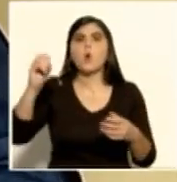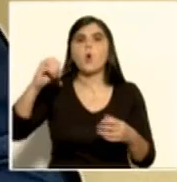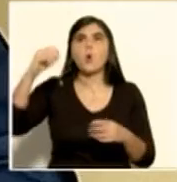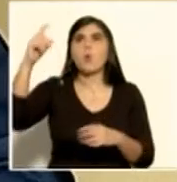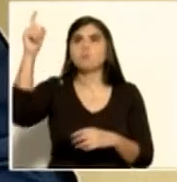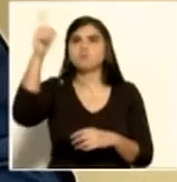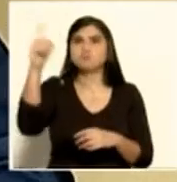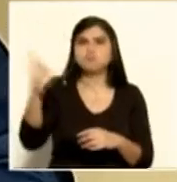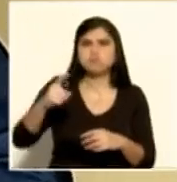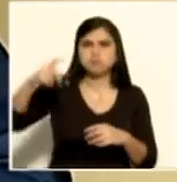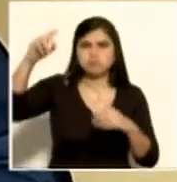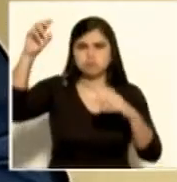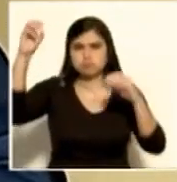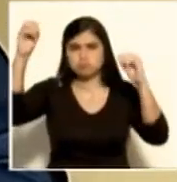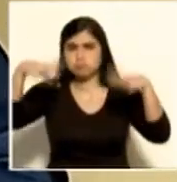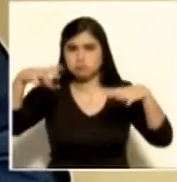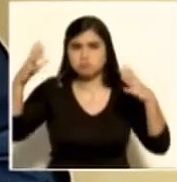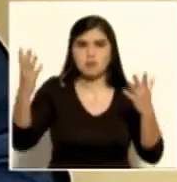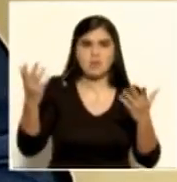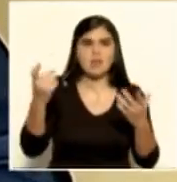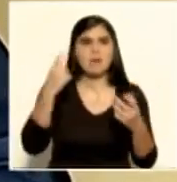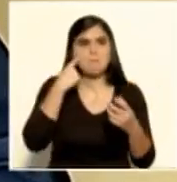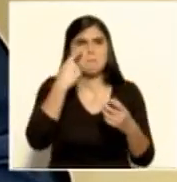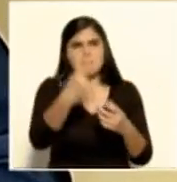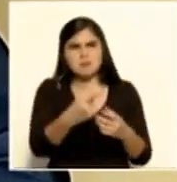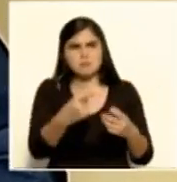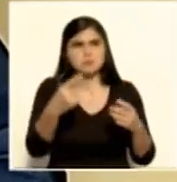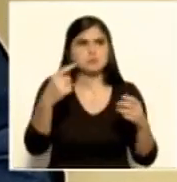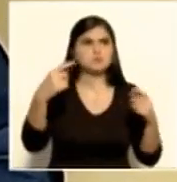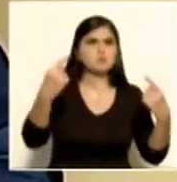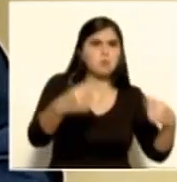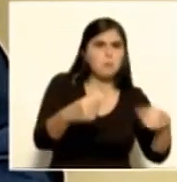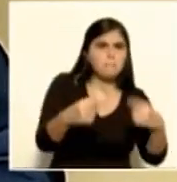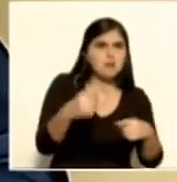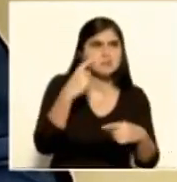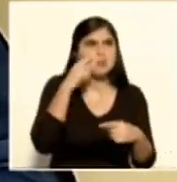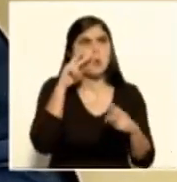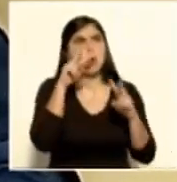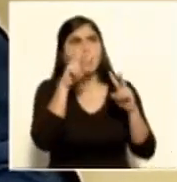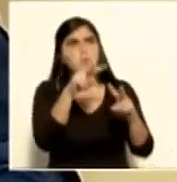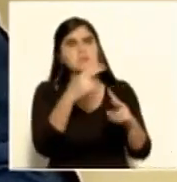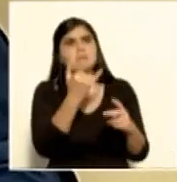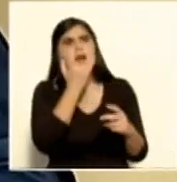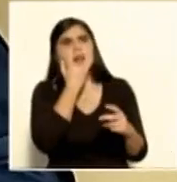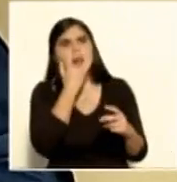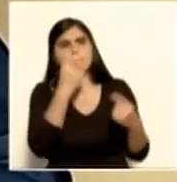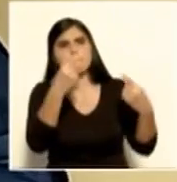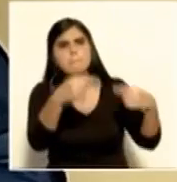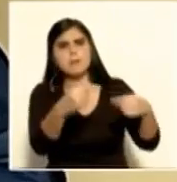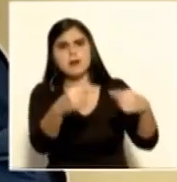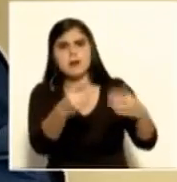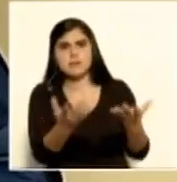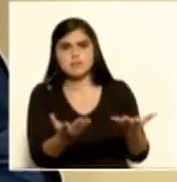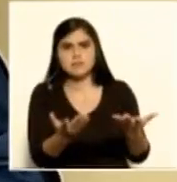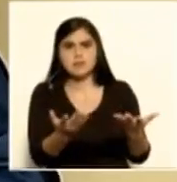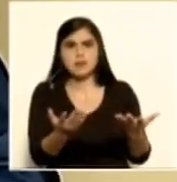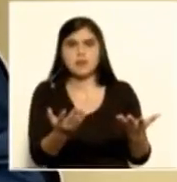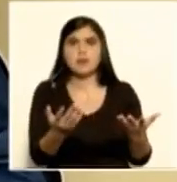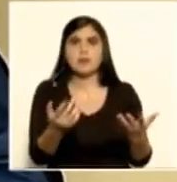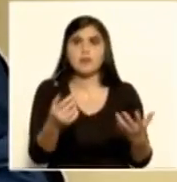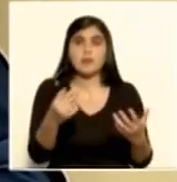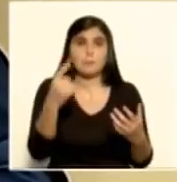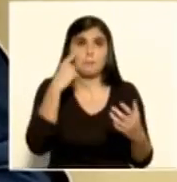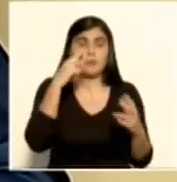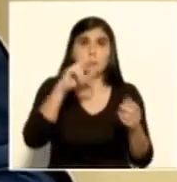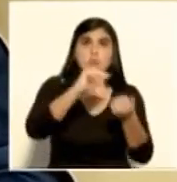los efectos, lo estamos viendo los daños, estamos observando lo que ocurre. Tenemos una serie de estímulos que están